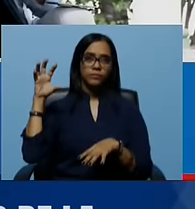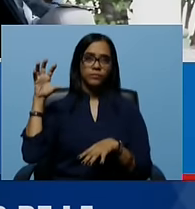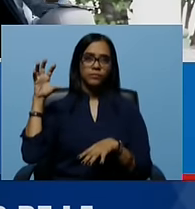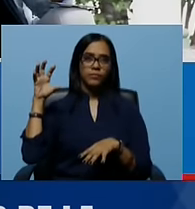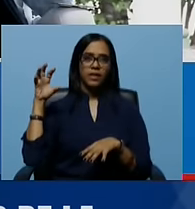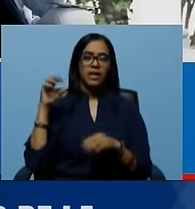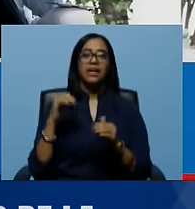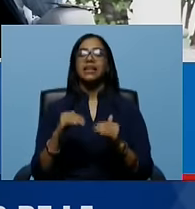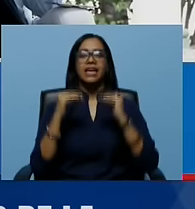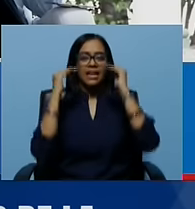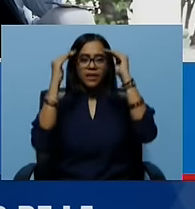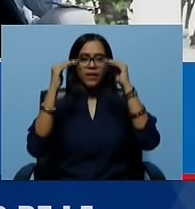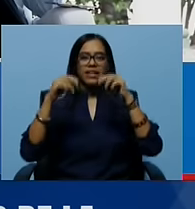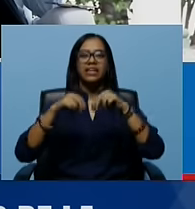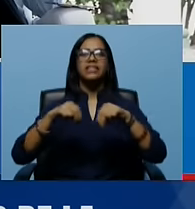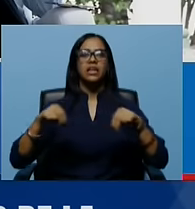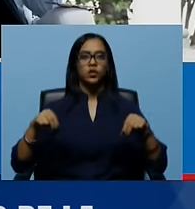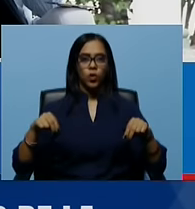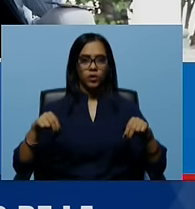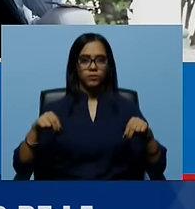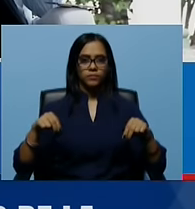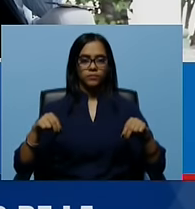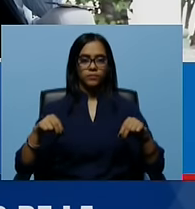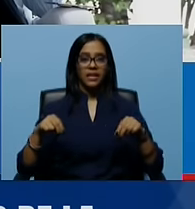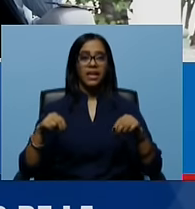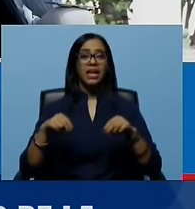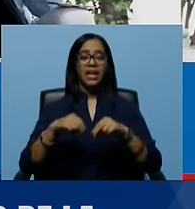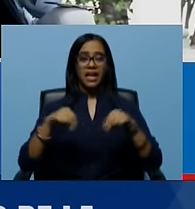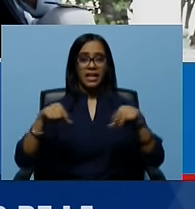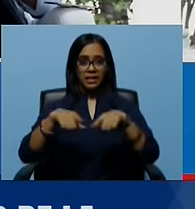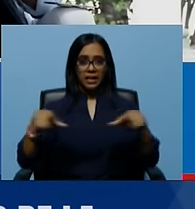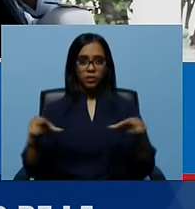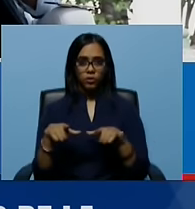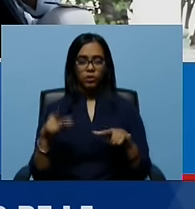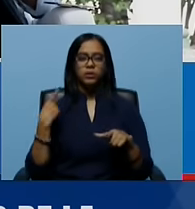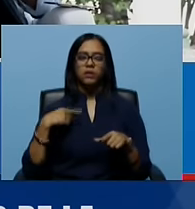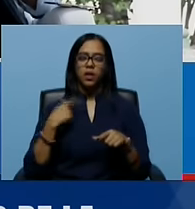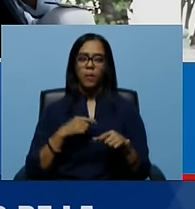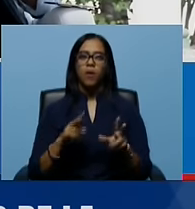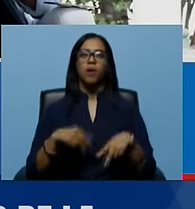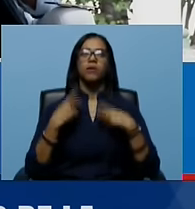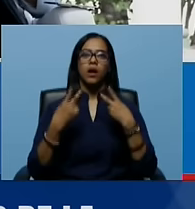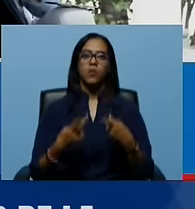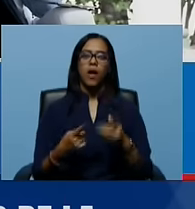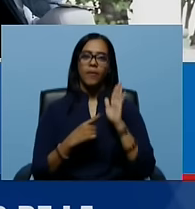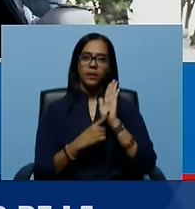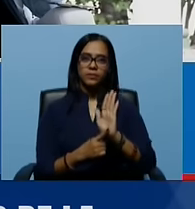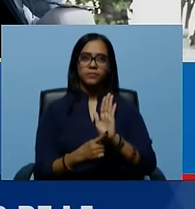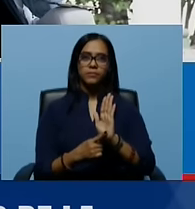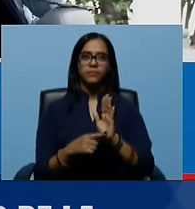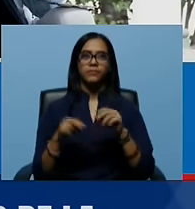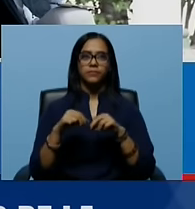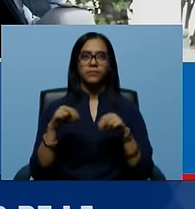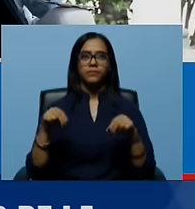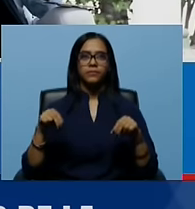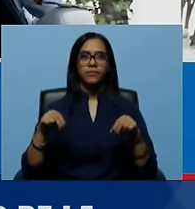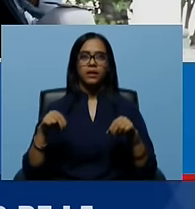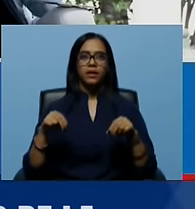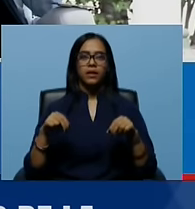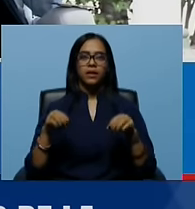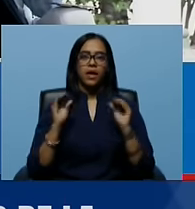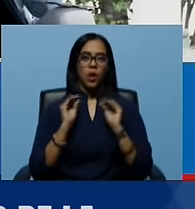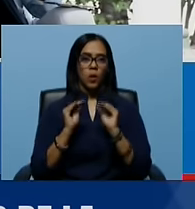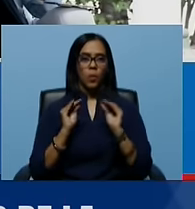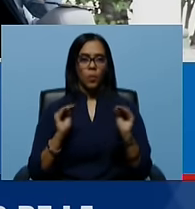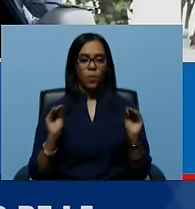y a nivel del territorio. El territorio. Tenemos una nueva referencia territorial que nos convoca